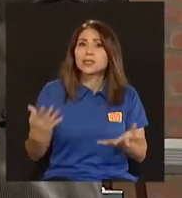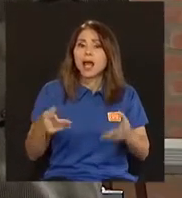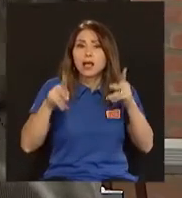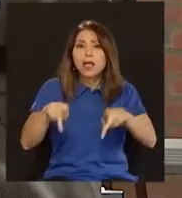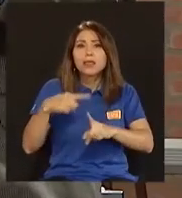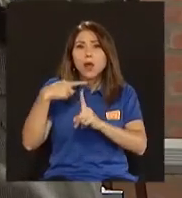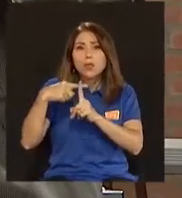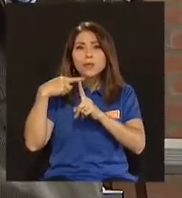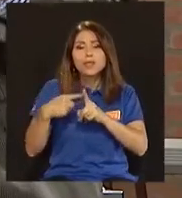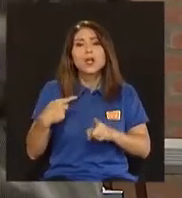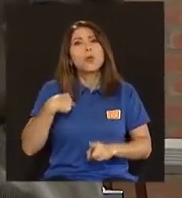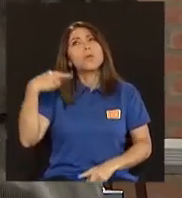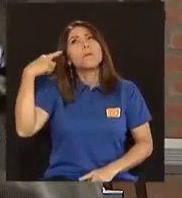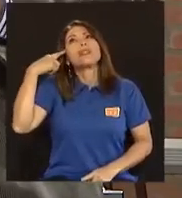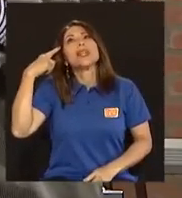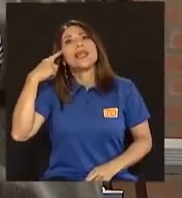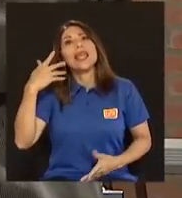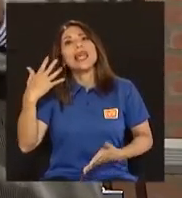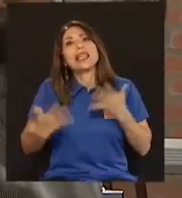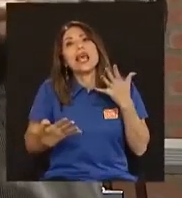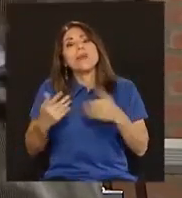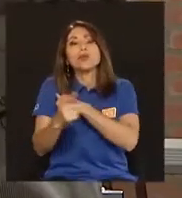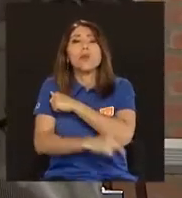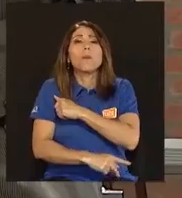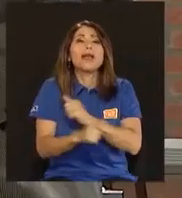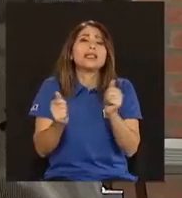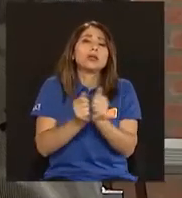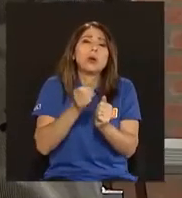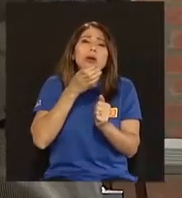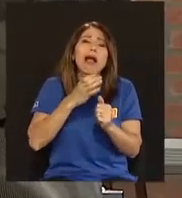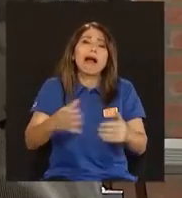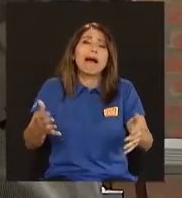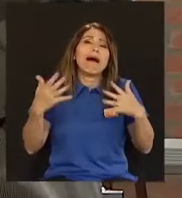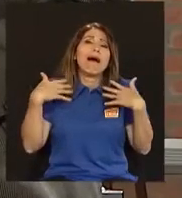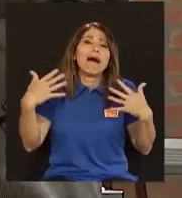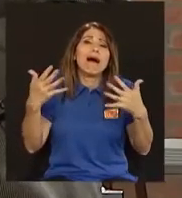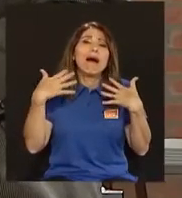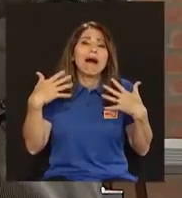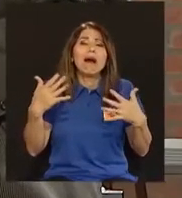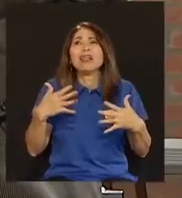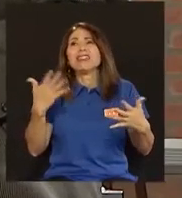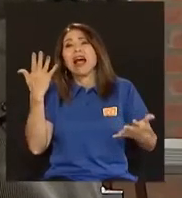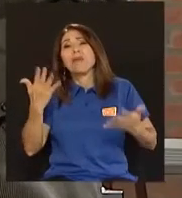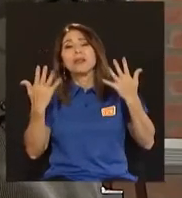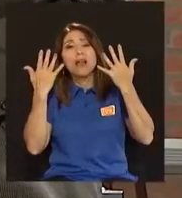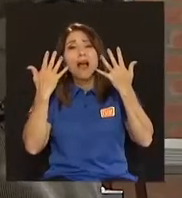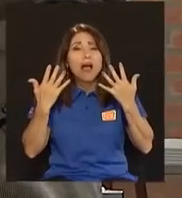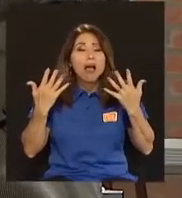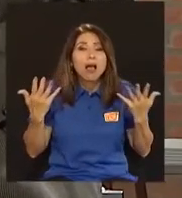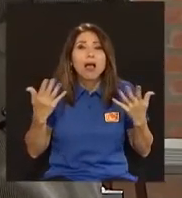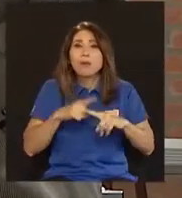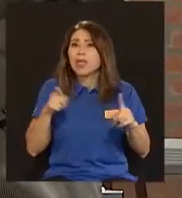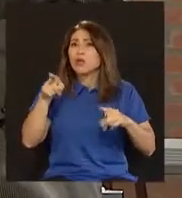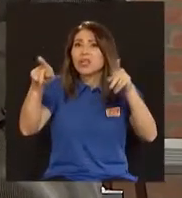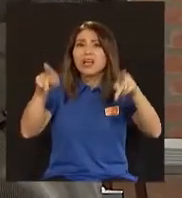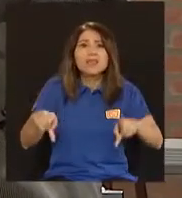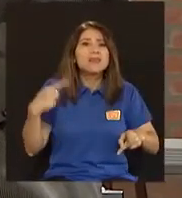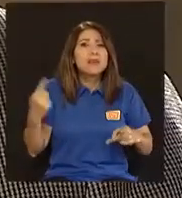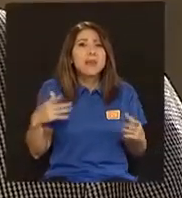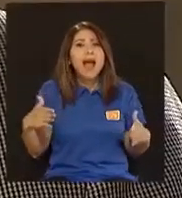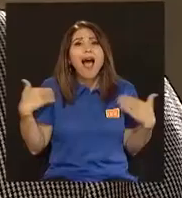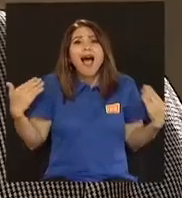que un país con esas temperaturas, y es gente alegre, es una gente que piensa con positivismo todos los días, todo el día lo